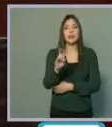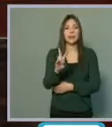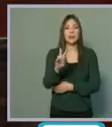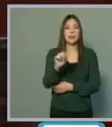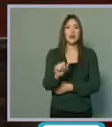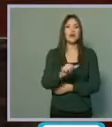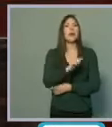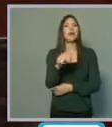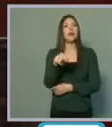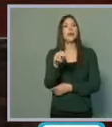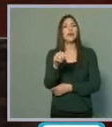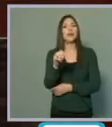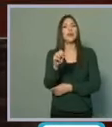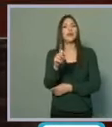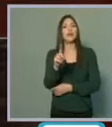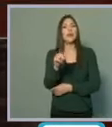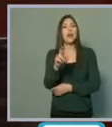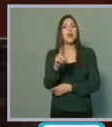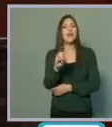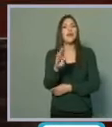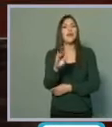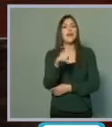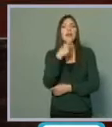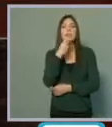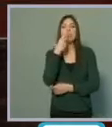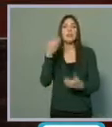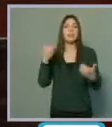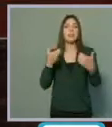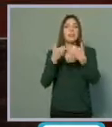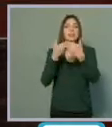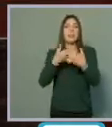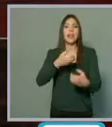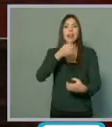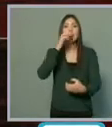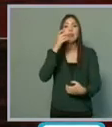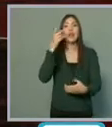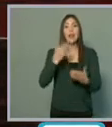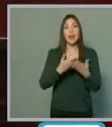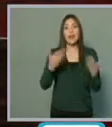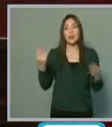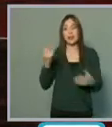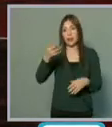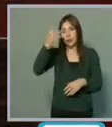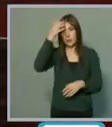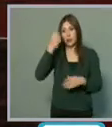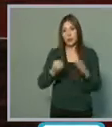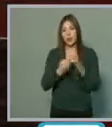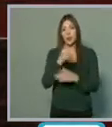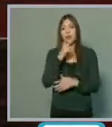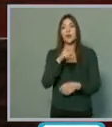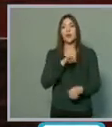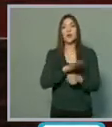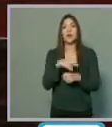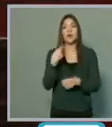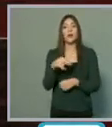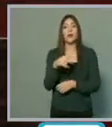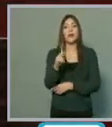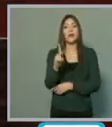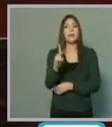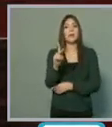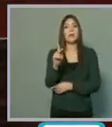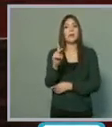que significa Ah. no sé qué, salud, pero ahorita tenemos que aprender nueva palabra. ¿Cuál? ¿Cuál? Se llama